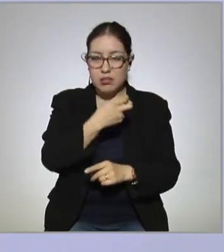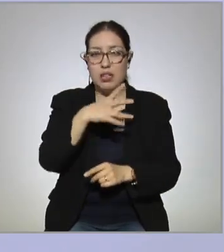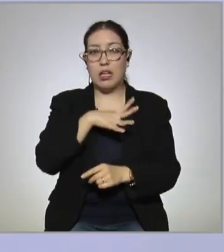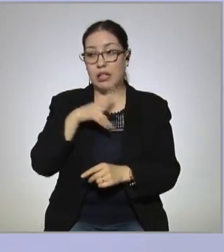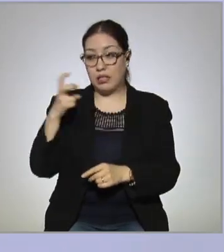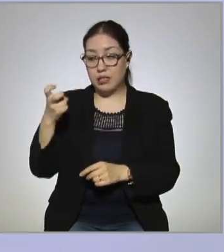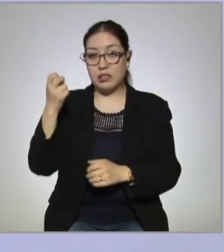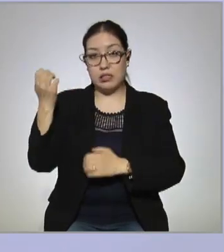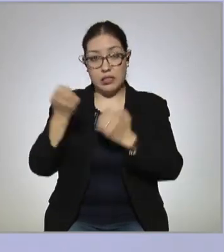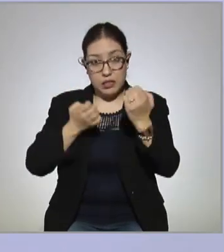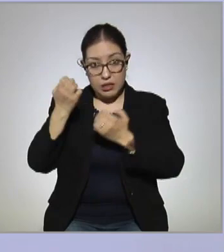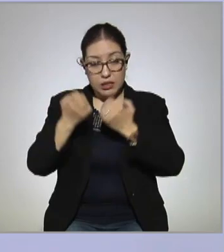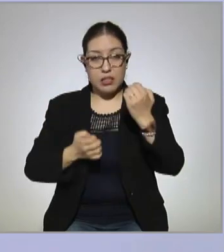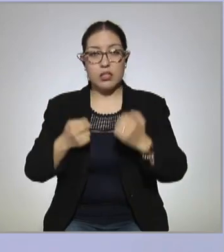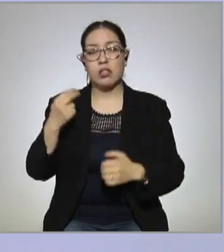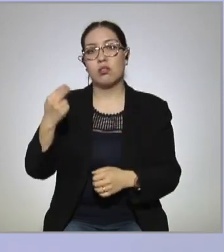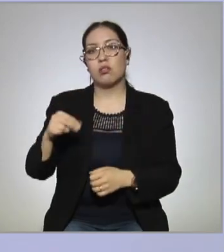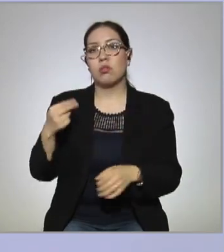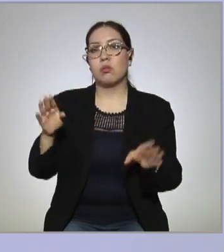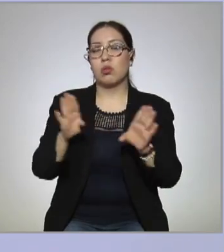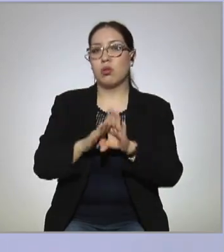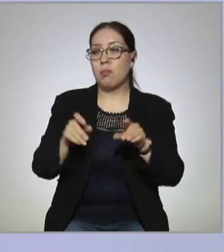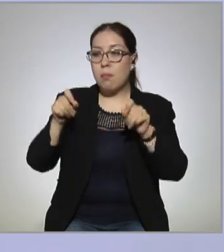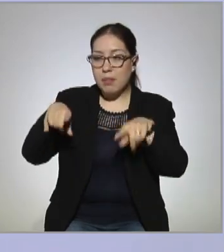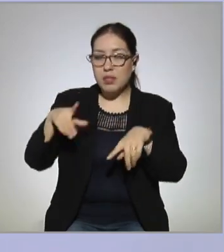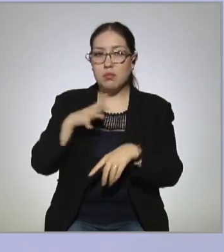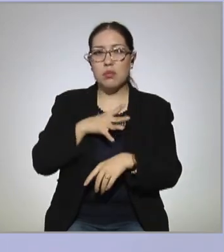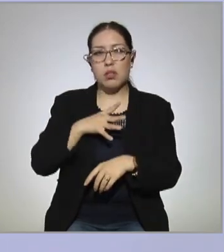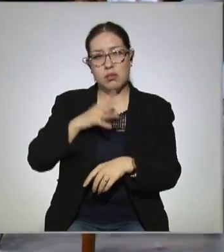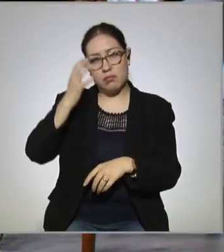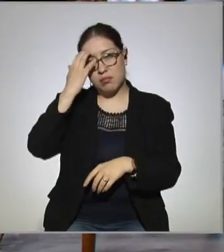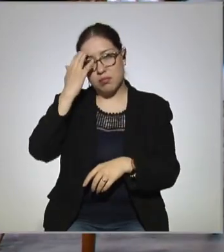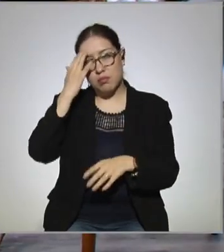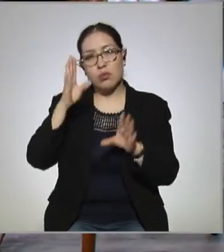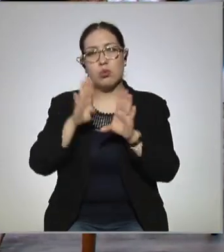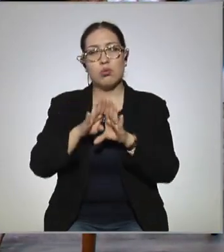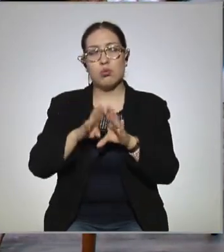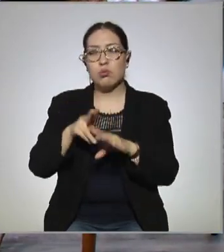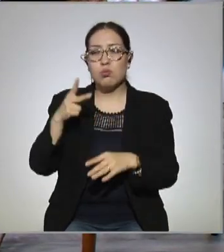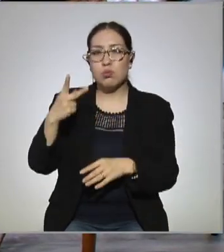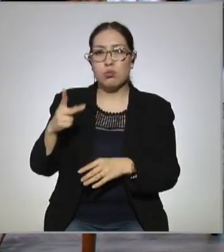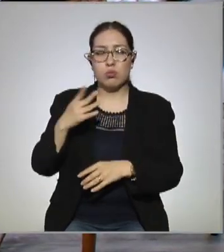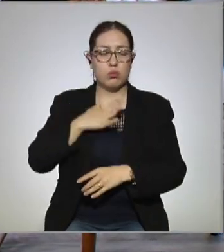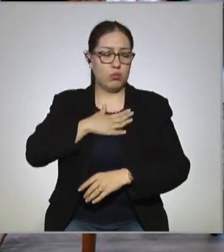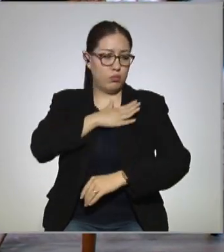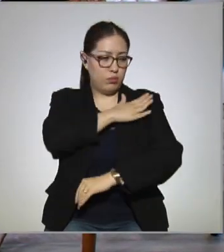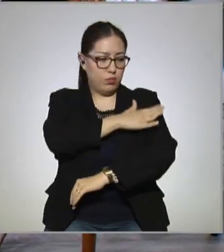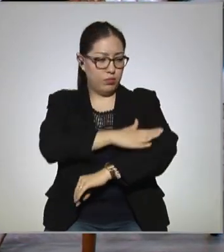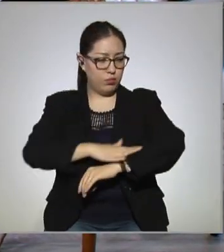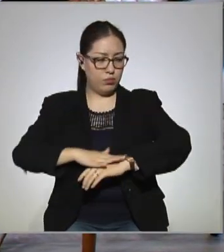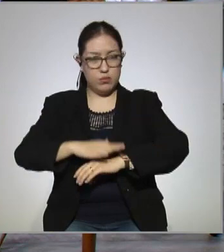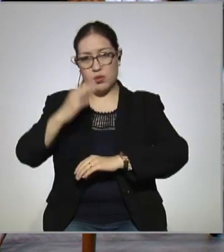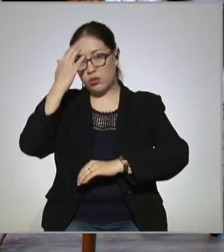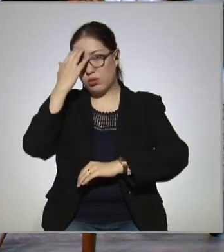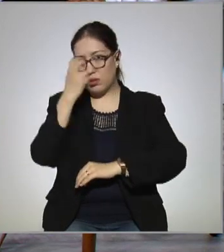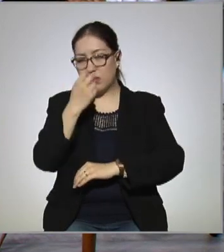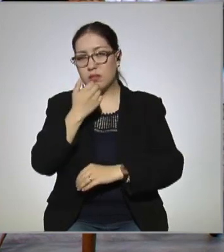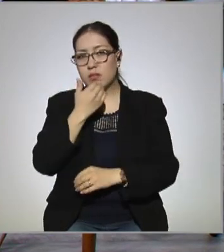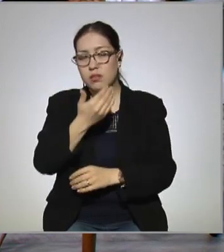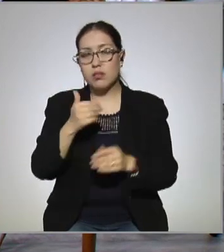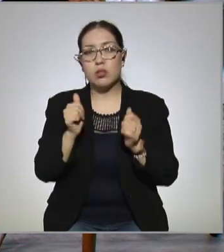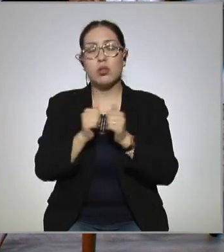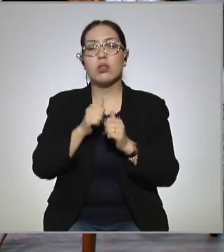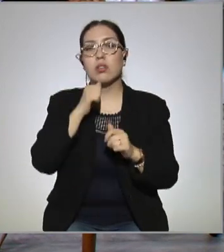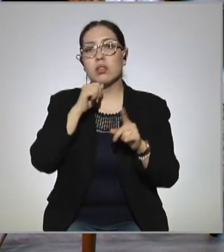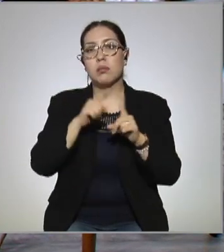ejercicios que le llaman de propiocepción, de tener noción de dónde está tu extremidad, aunado a un cambio